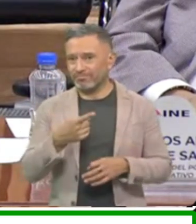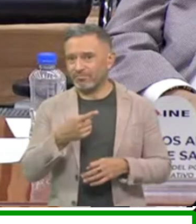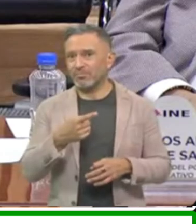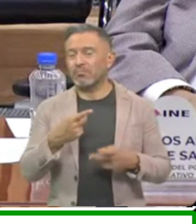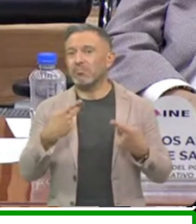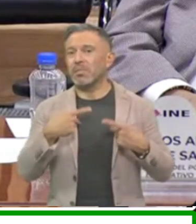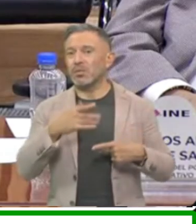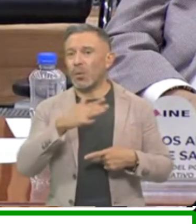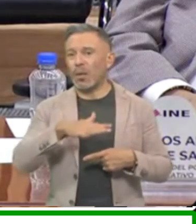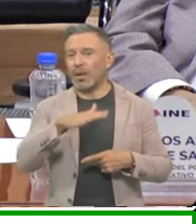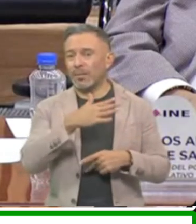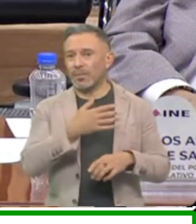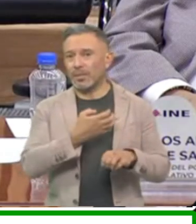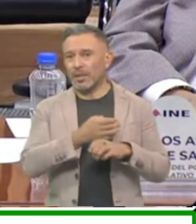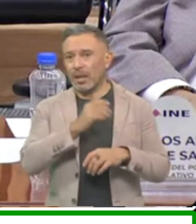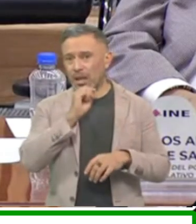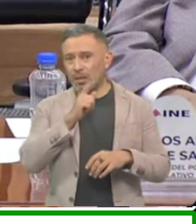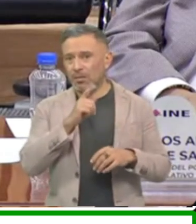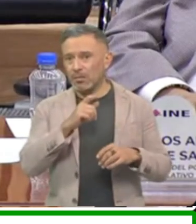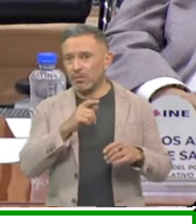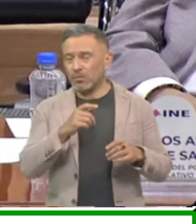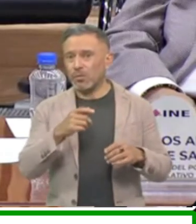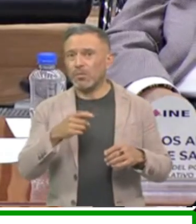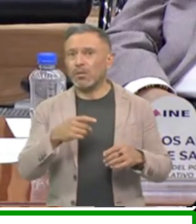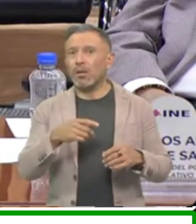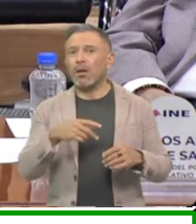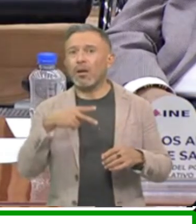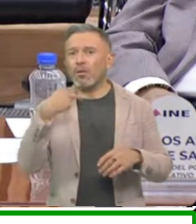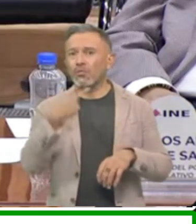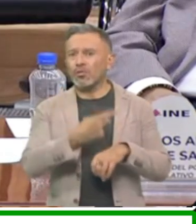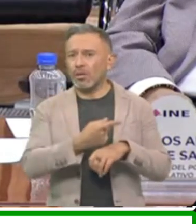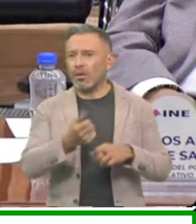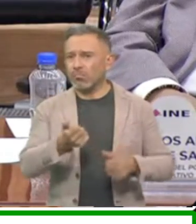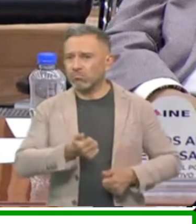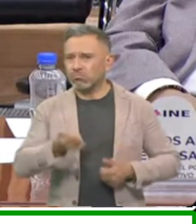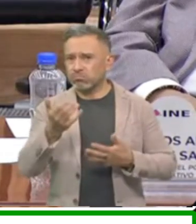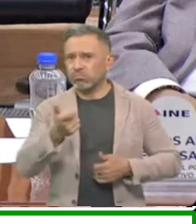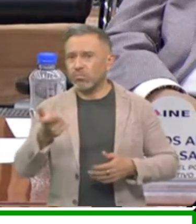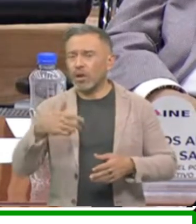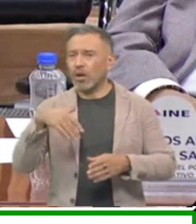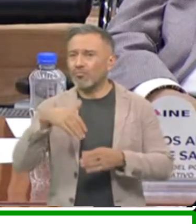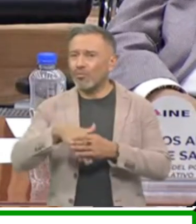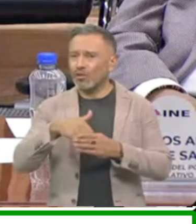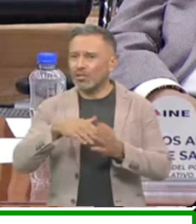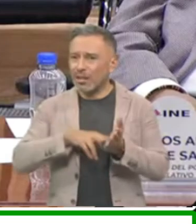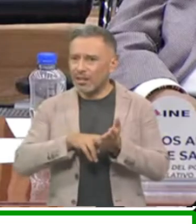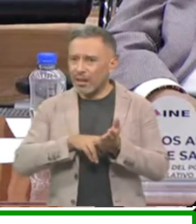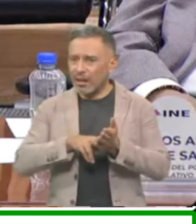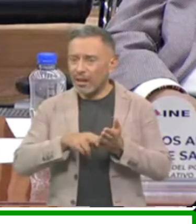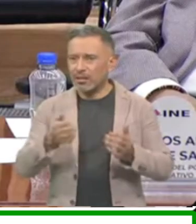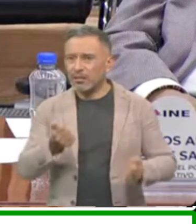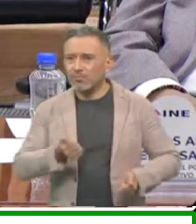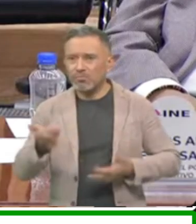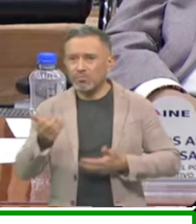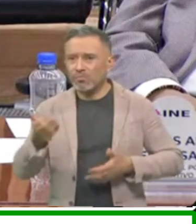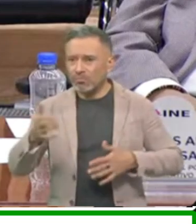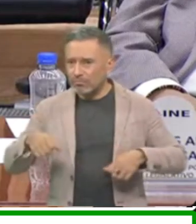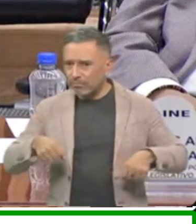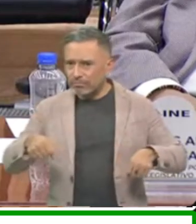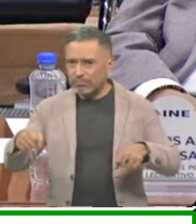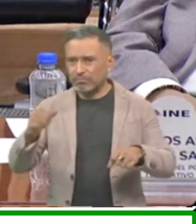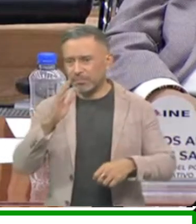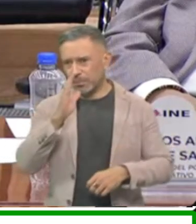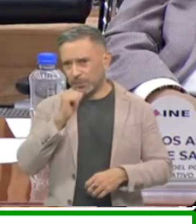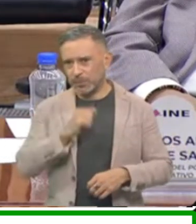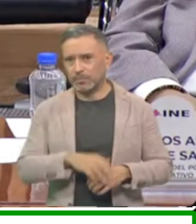Jalisco de tener el traslado de su voluntad soberana en bolsas negras de basura. Sobre